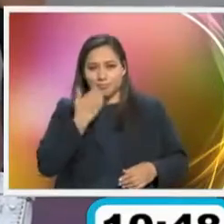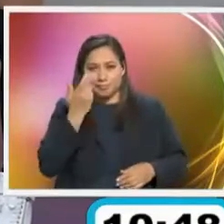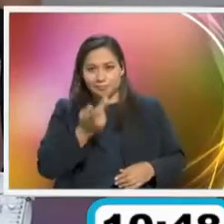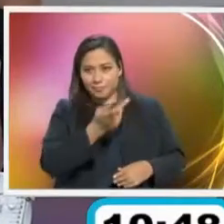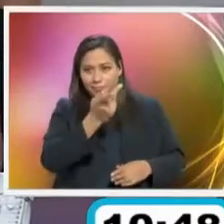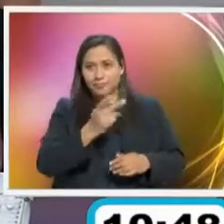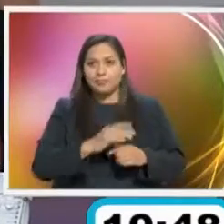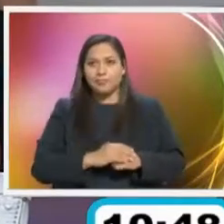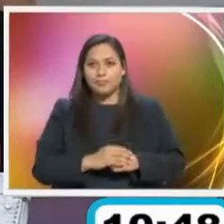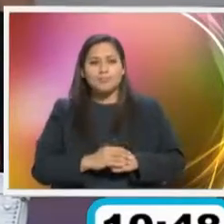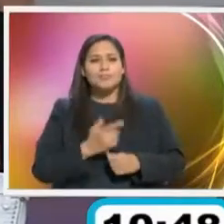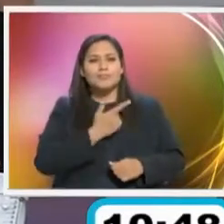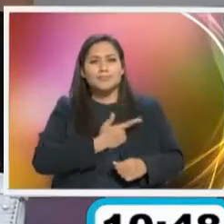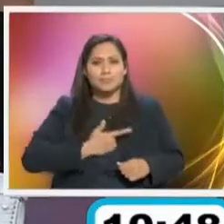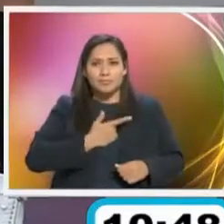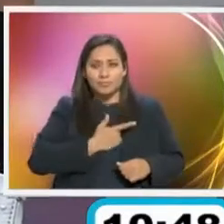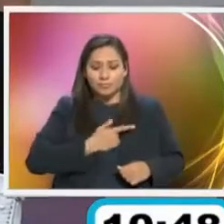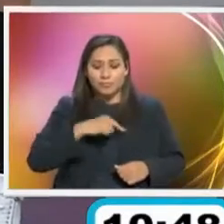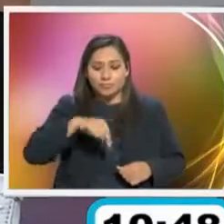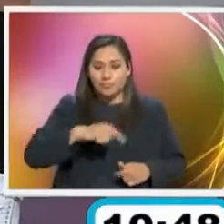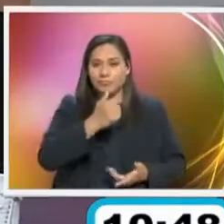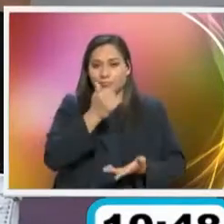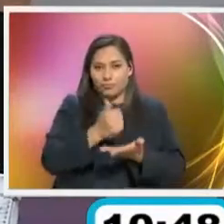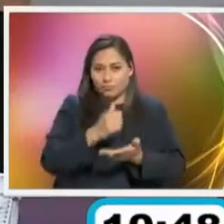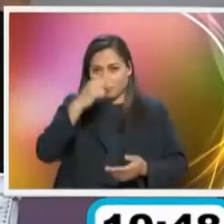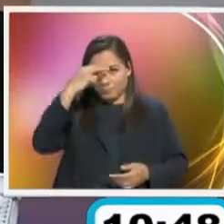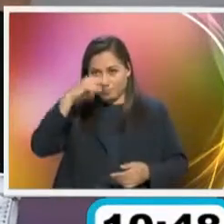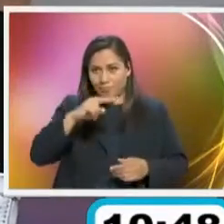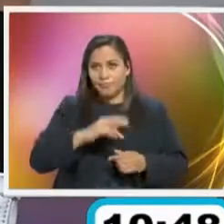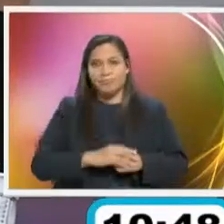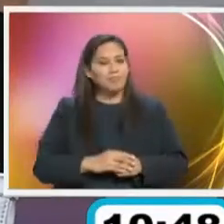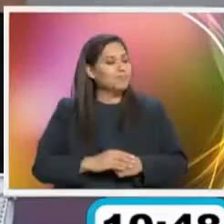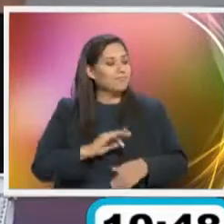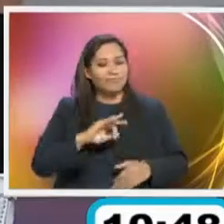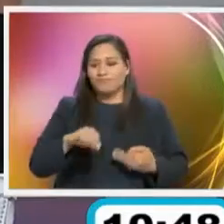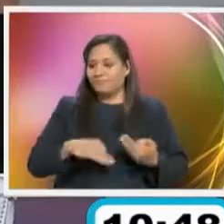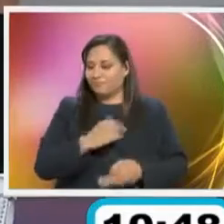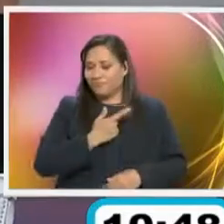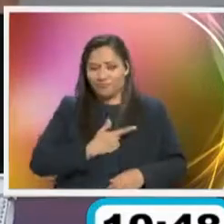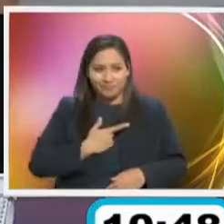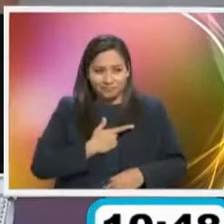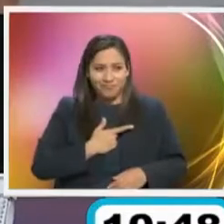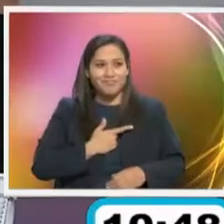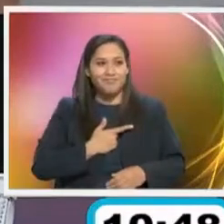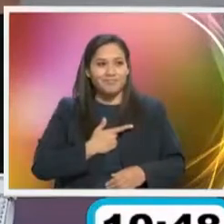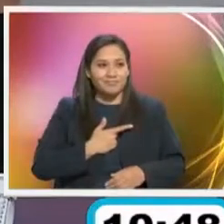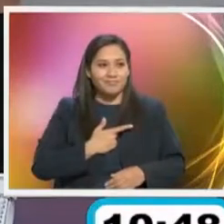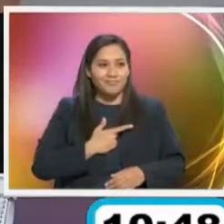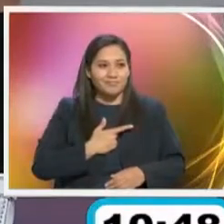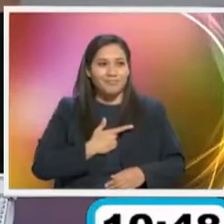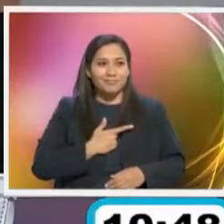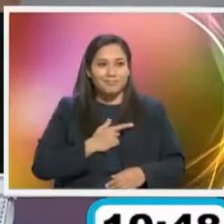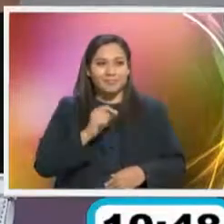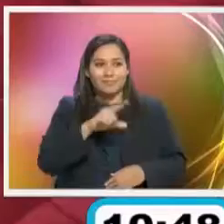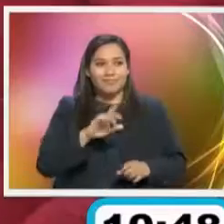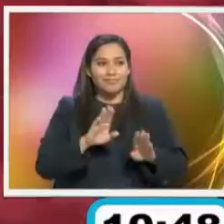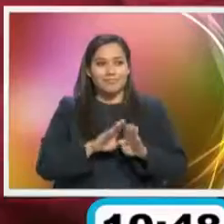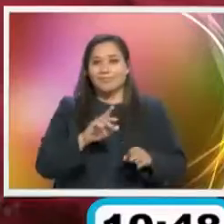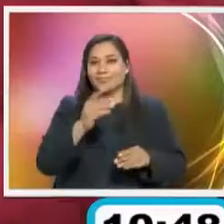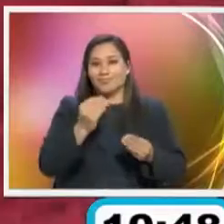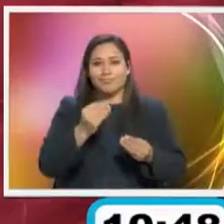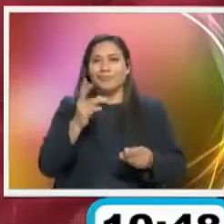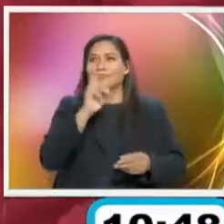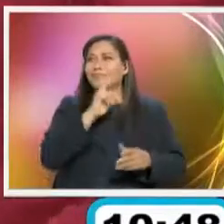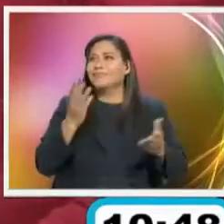preguntar, ¿qué les gusta de la Ciudad de México? Todo. Eso, bien. Weather, we like weather. ¿Les